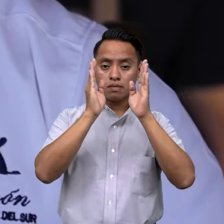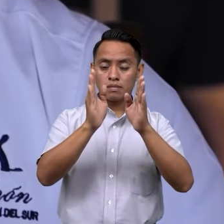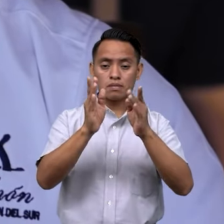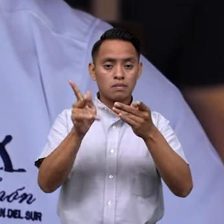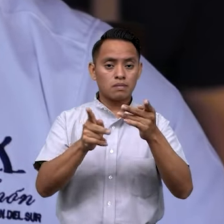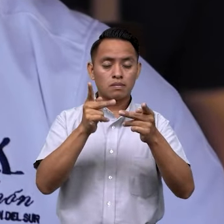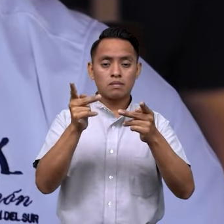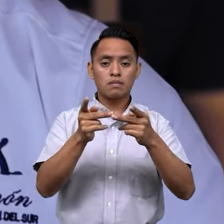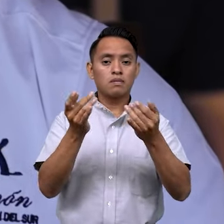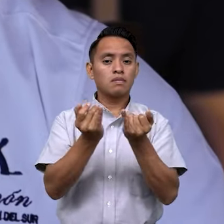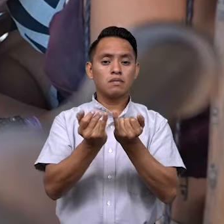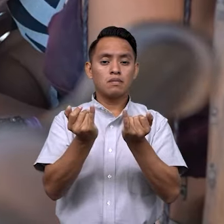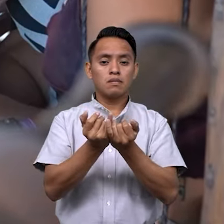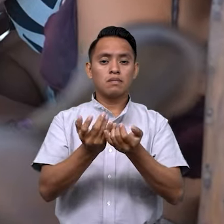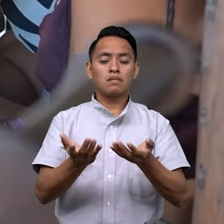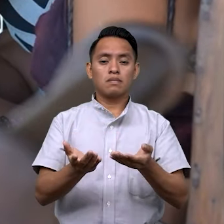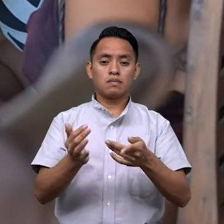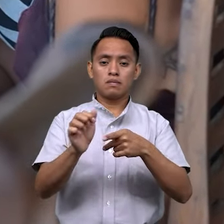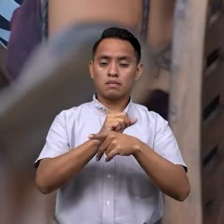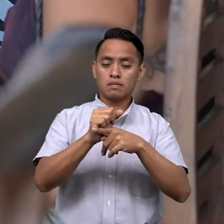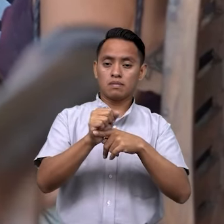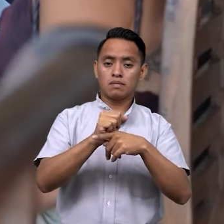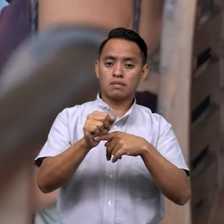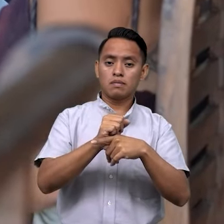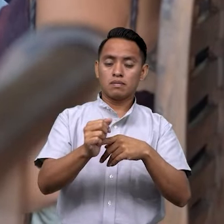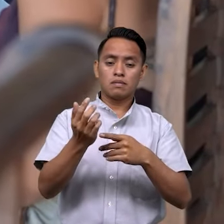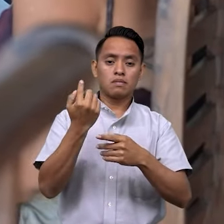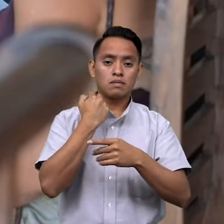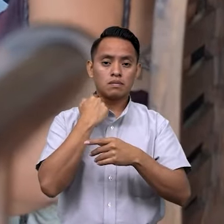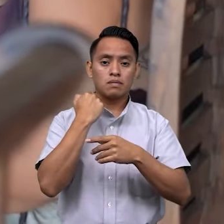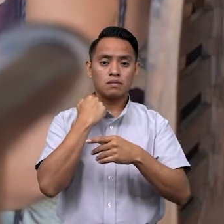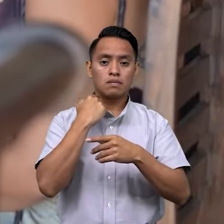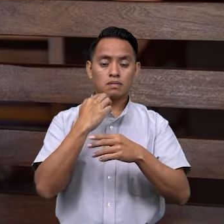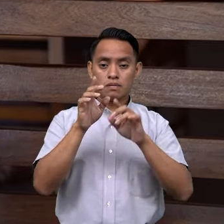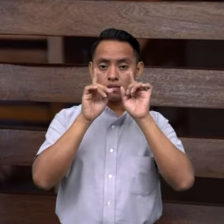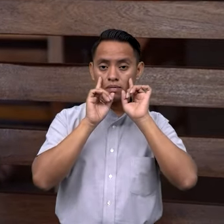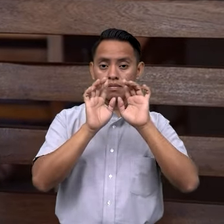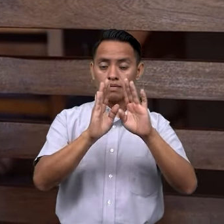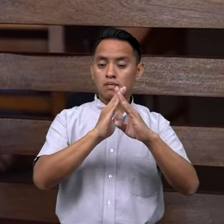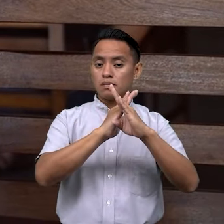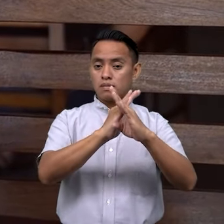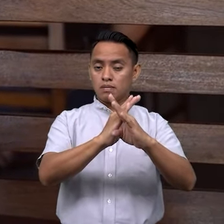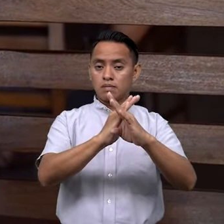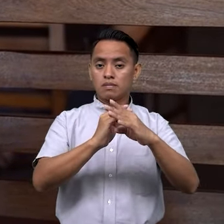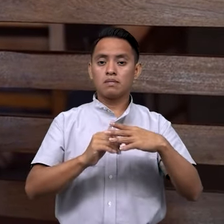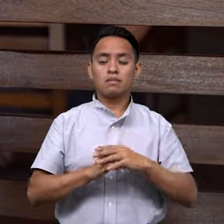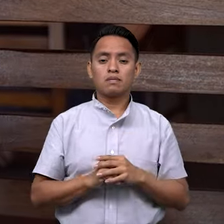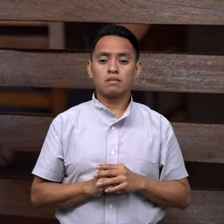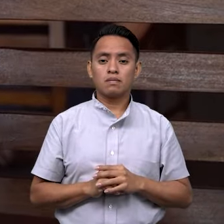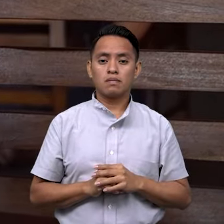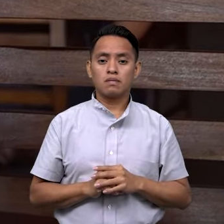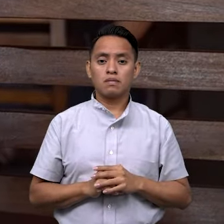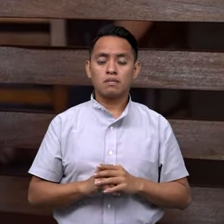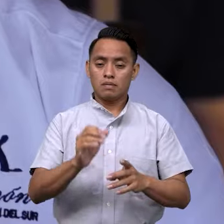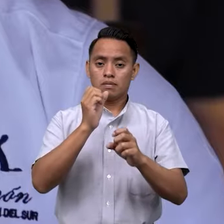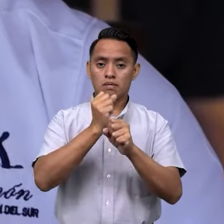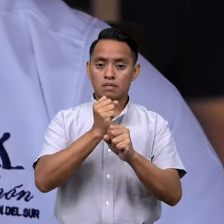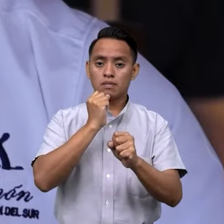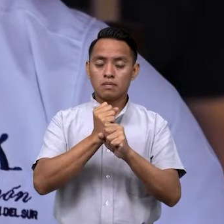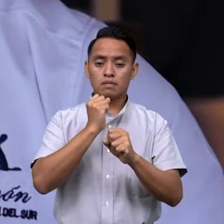cliente, y de igual manera practicando todos los sistemas de prevención con los ejercicios